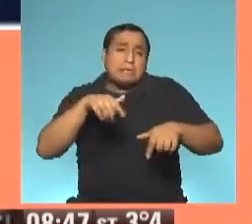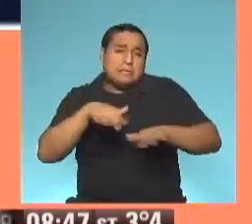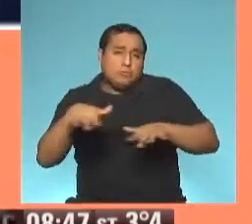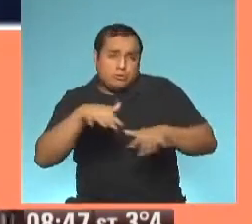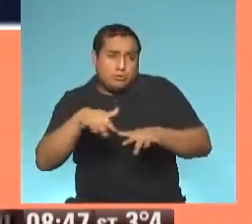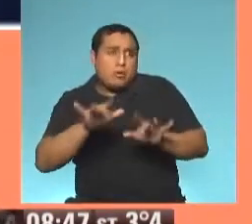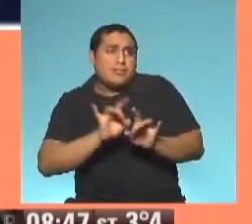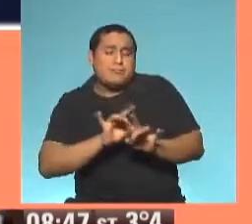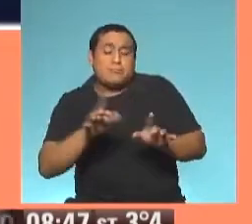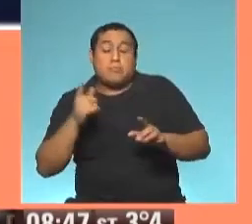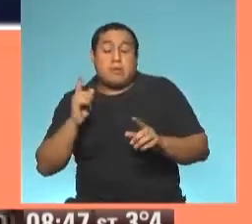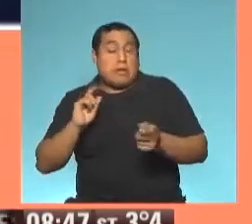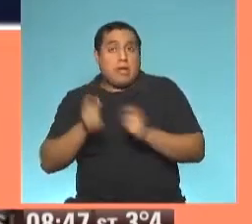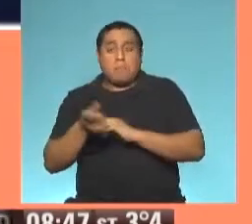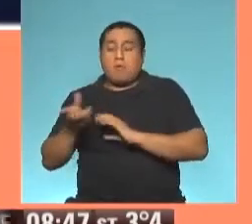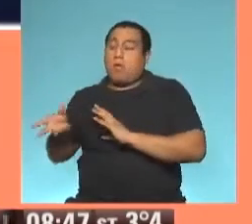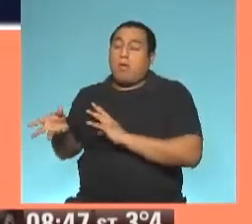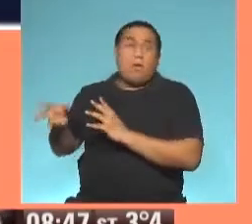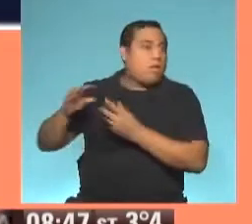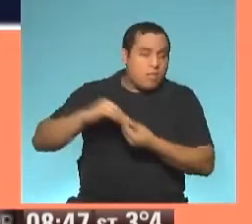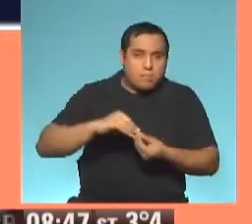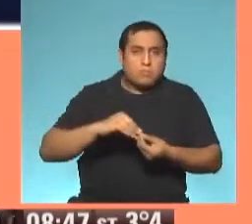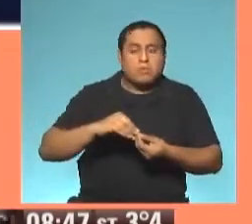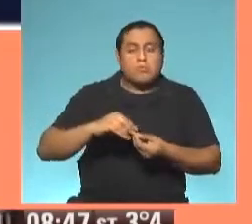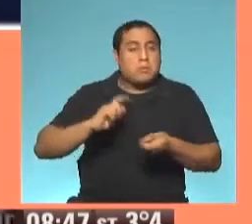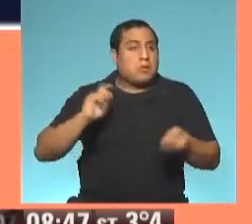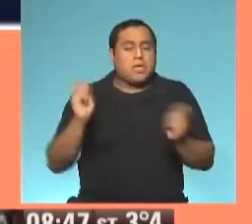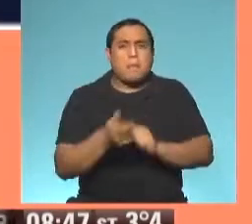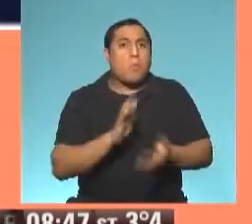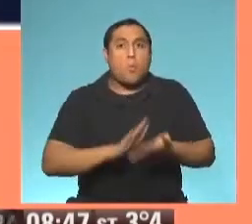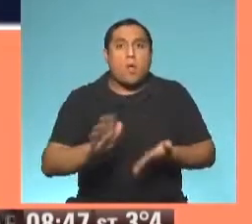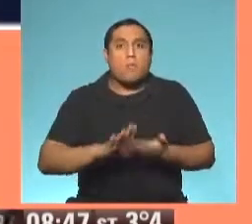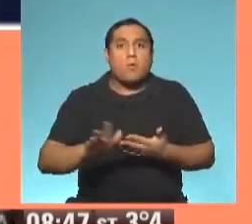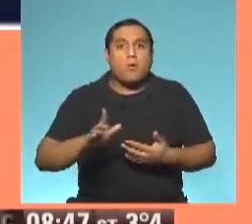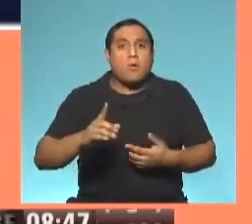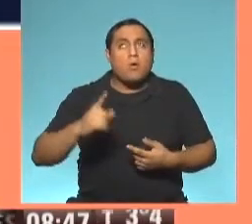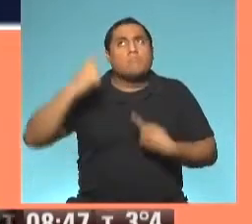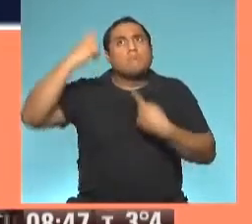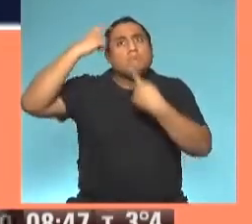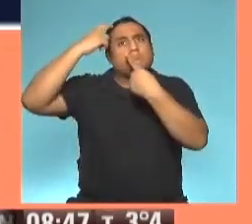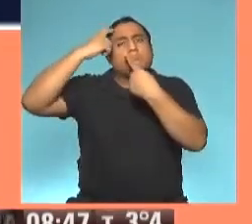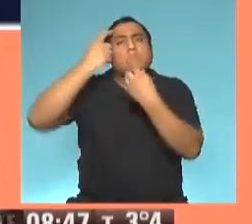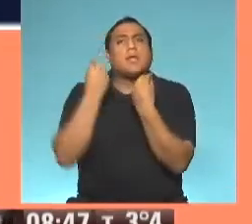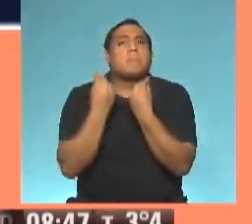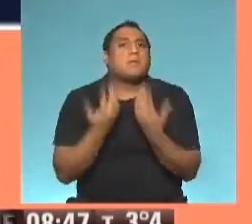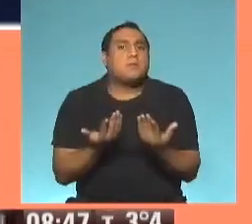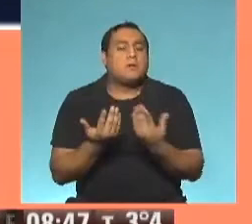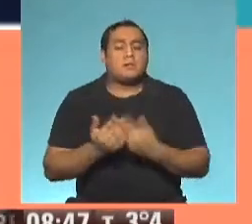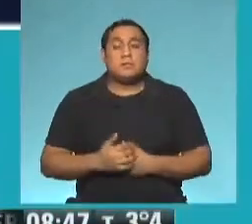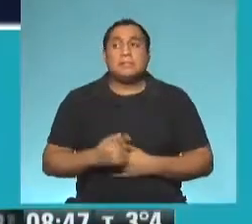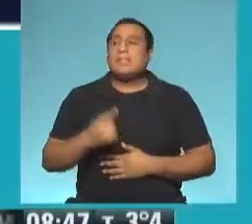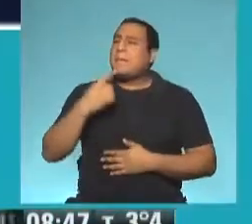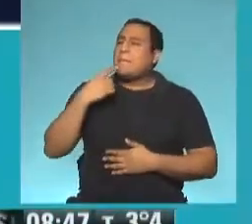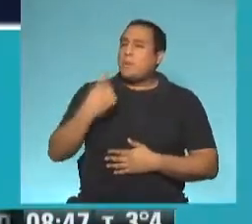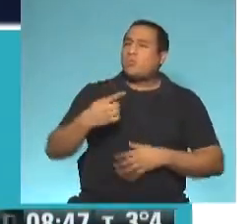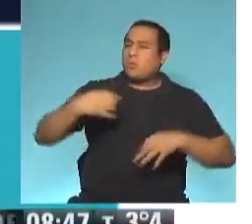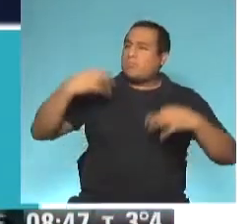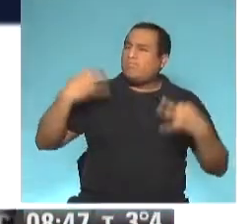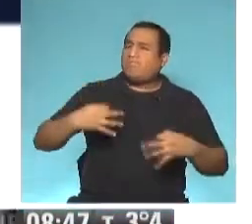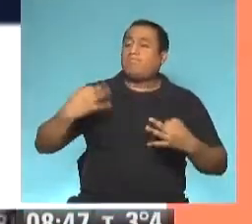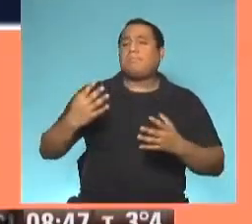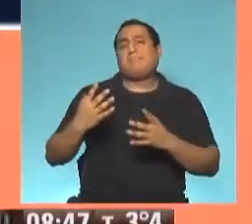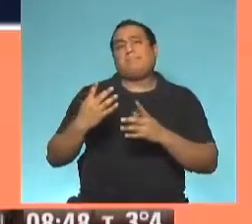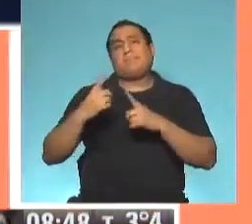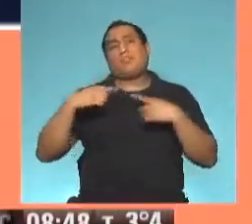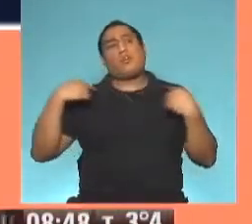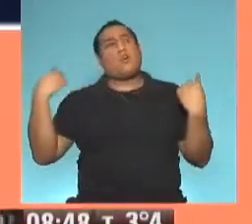de tener que adaptarnos a circunstancias que no manejamos por completo? Bueno, es una excelente pregunta que creo que no estoy